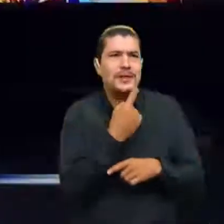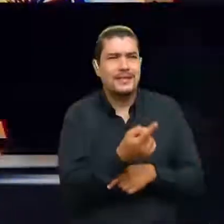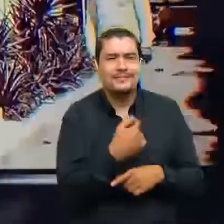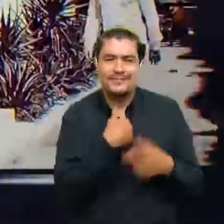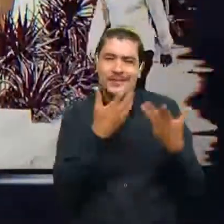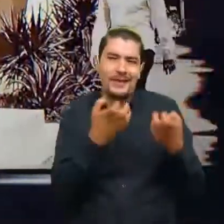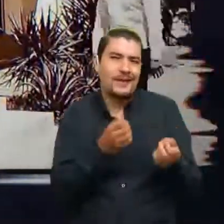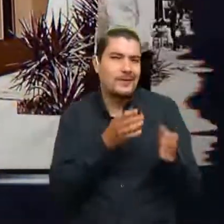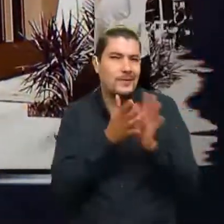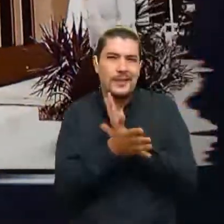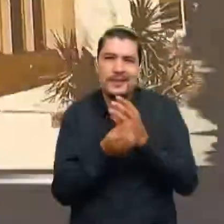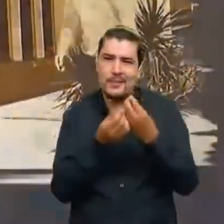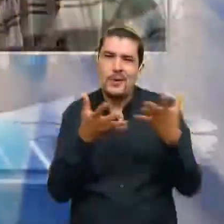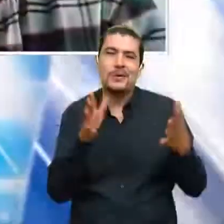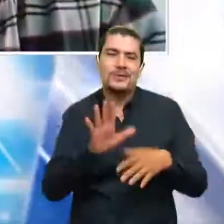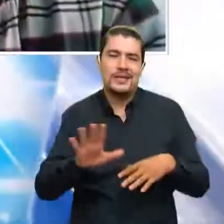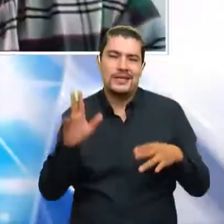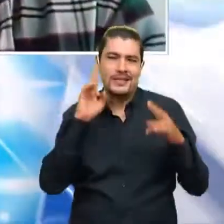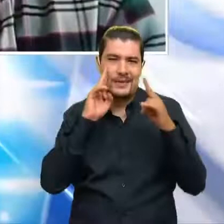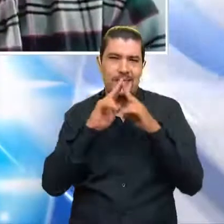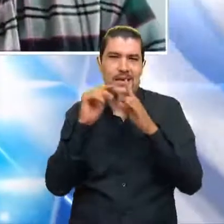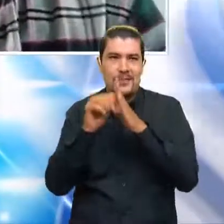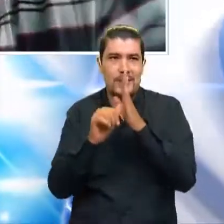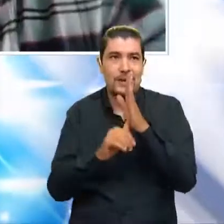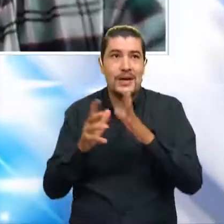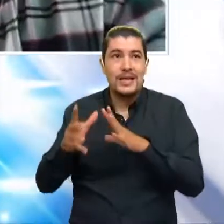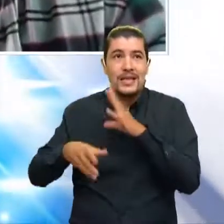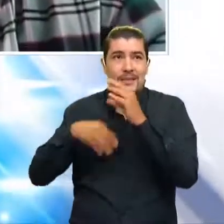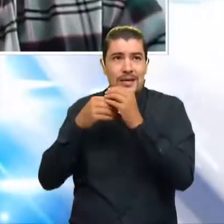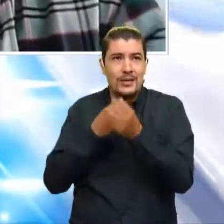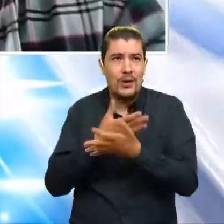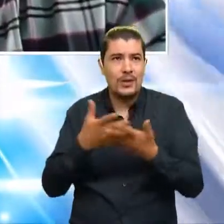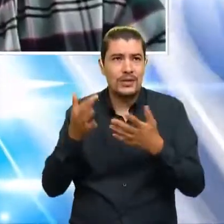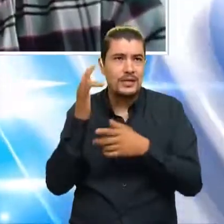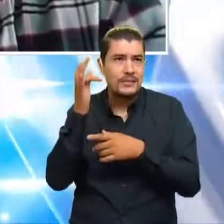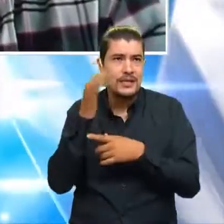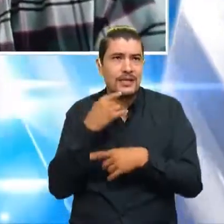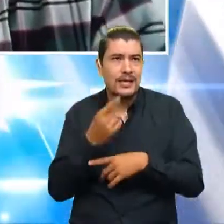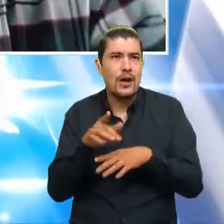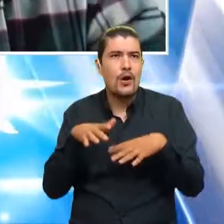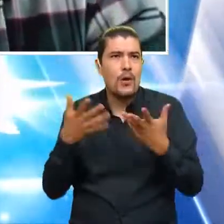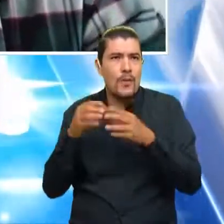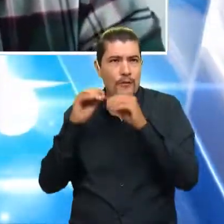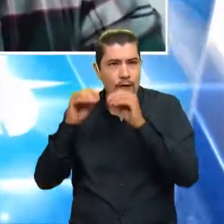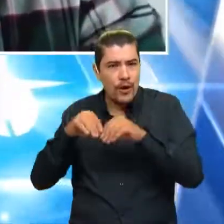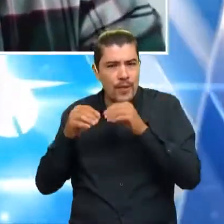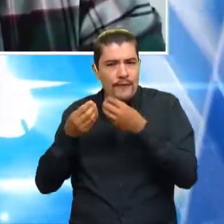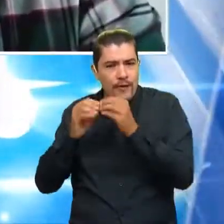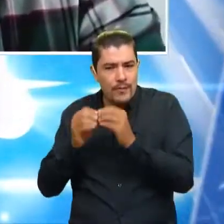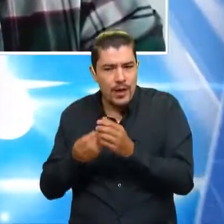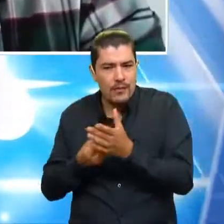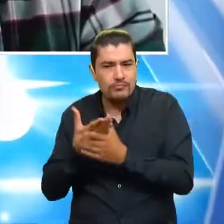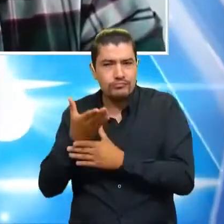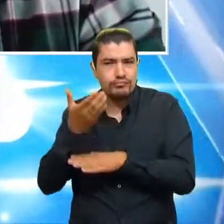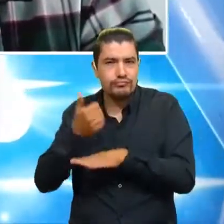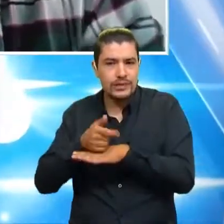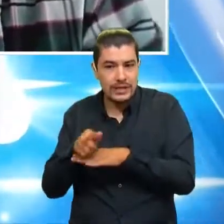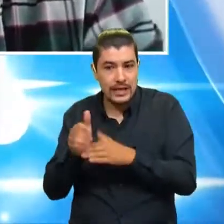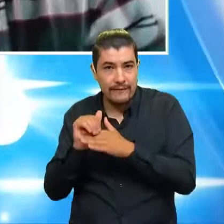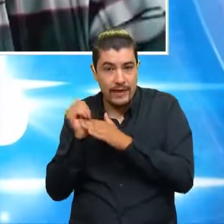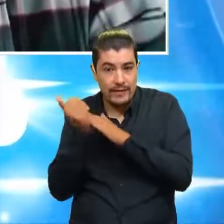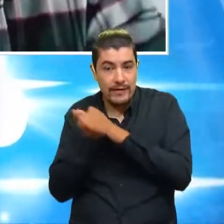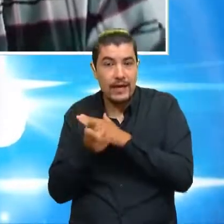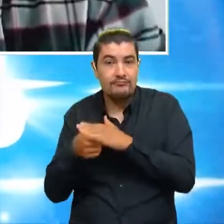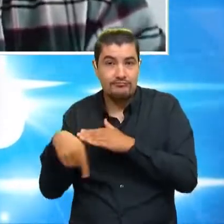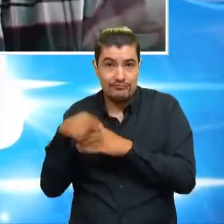quiero contar mucho para que no se pierdan el programa, pero pues también hay otras versiones de cómo se formó el pastel de garbanzo, por ejemplo, que es algo que nos identifica